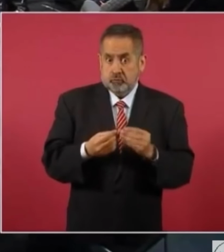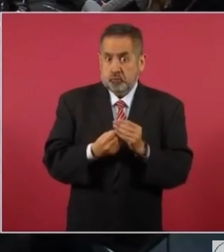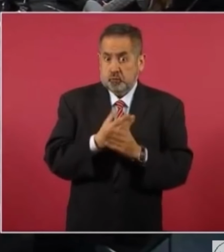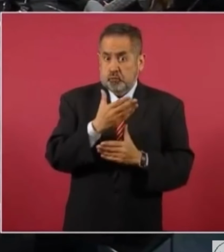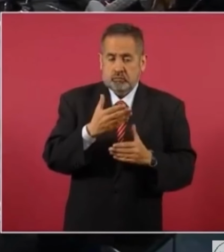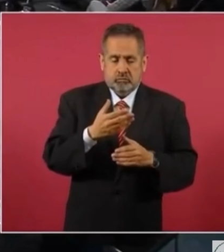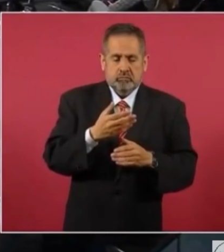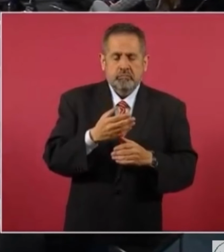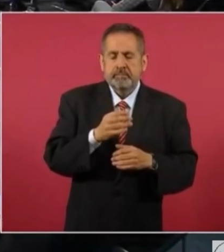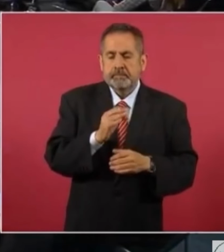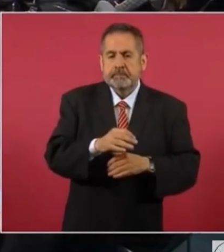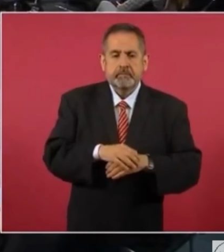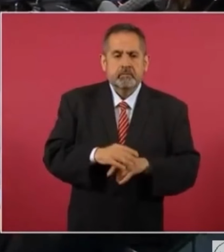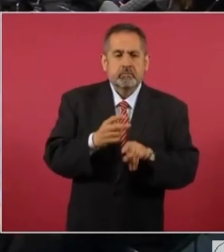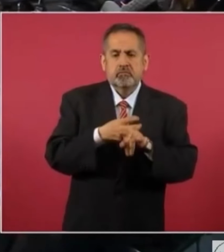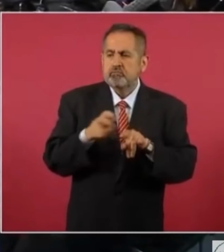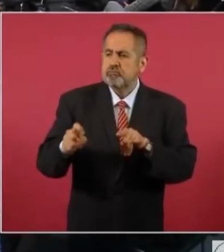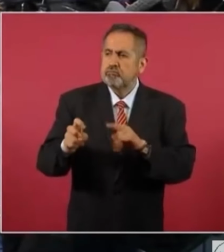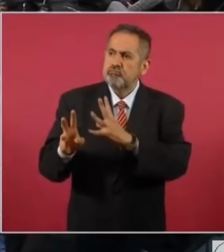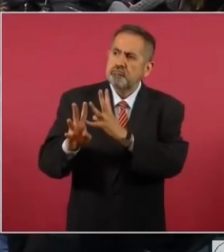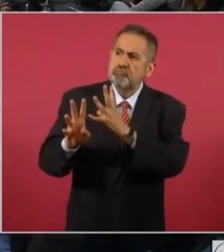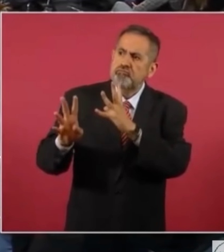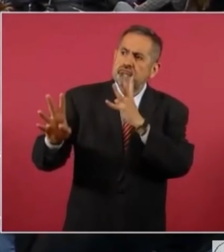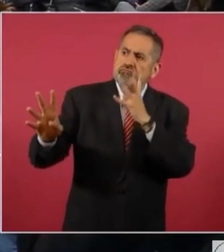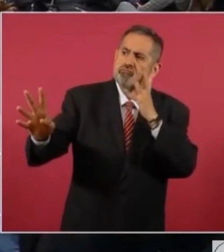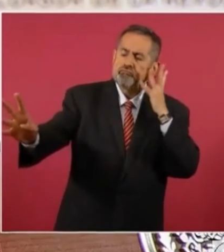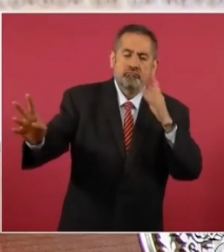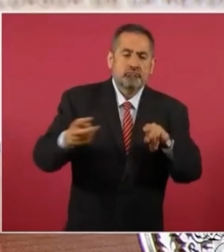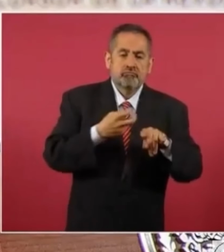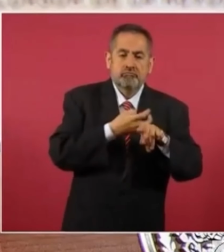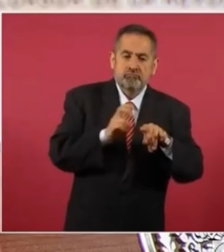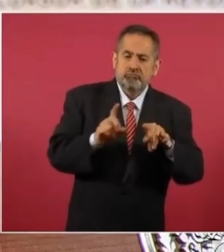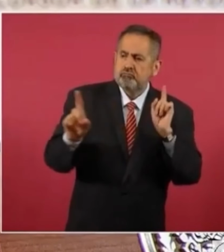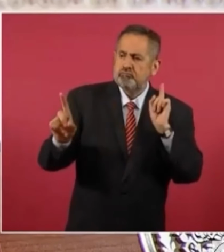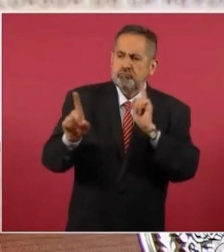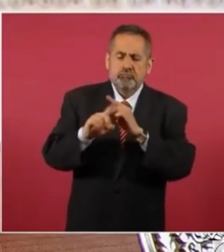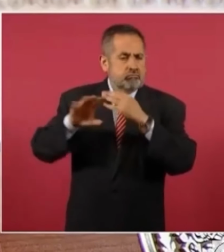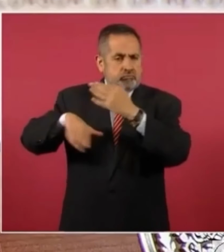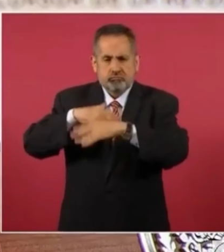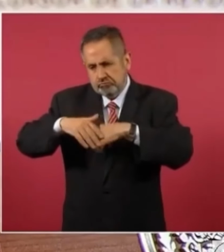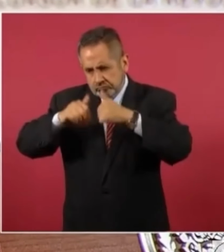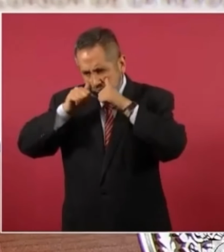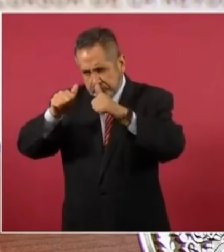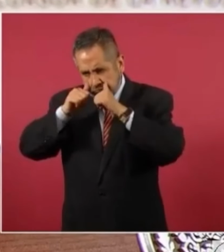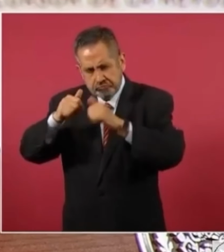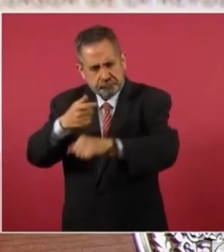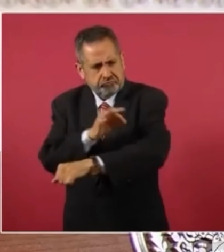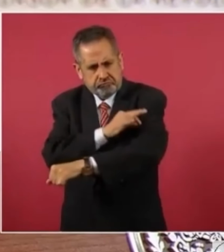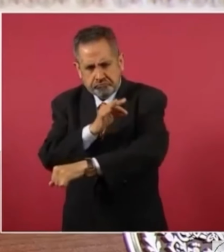y ahí hacían las colas y se atendía a todos, ¿no?